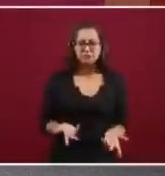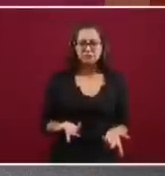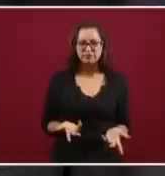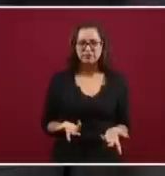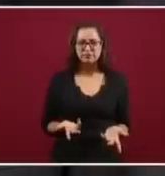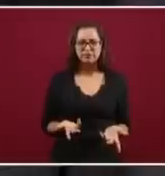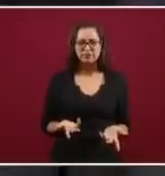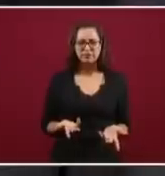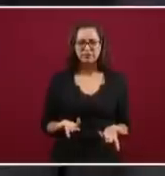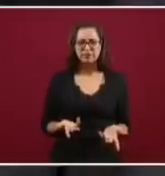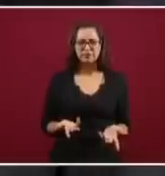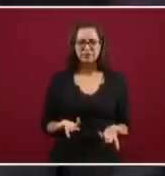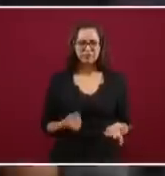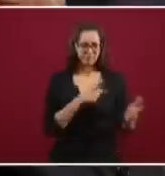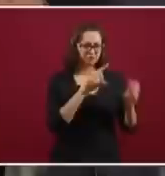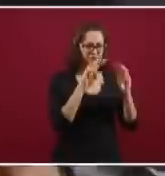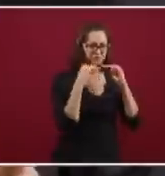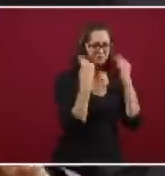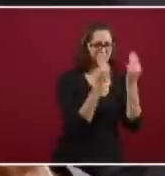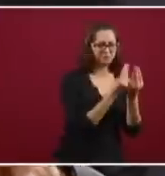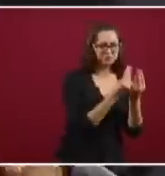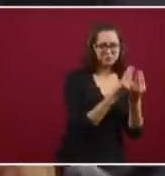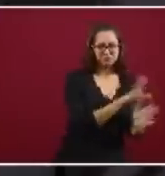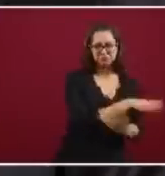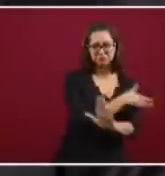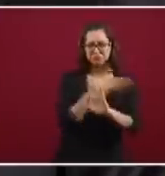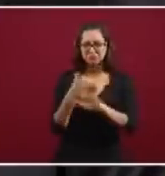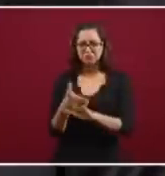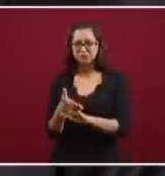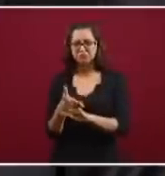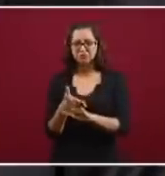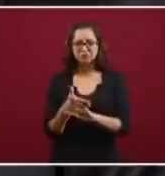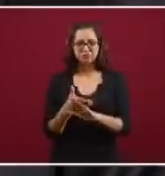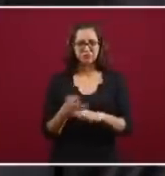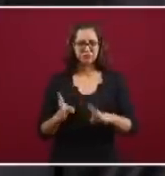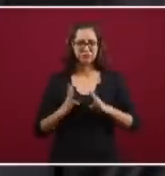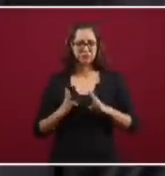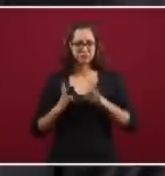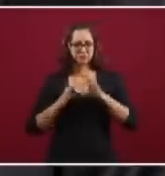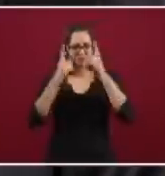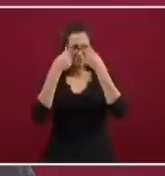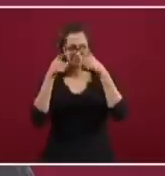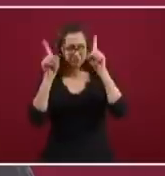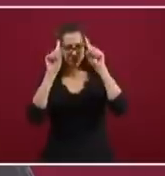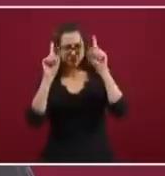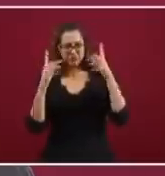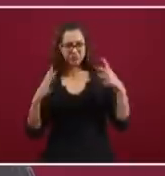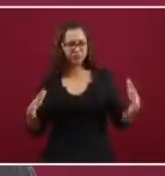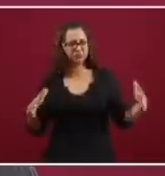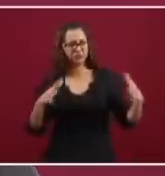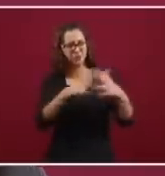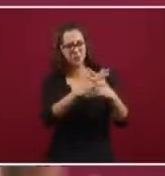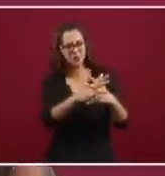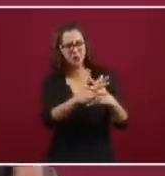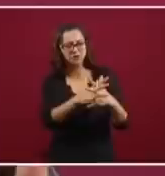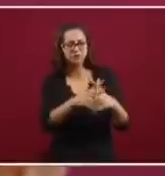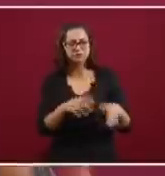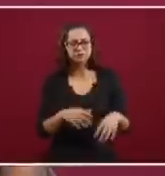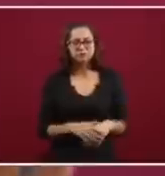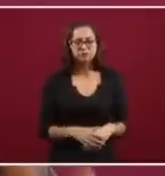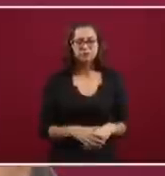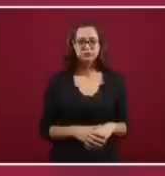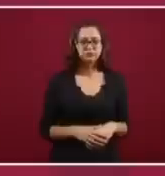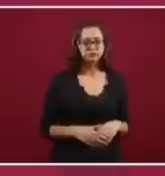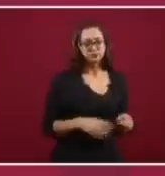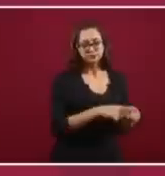de la delincuencia con las Fuerzas Armadas. Y en 3 años